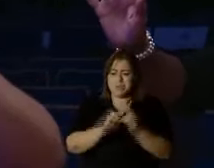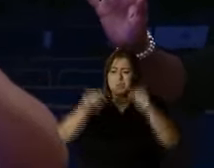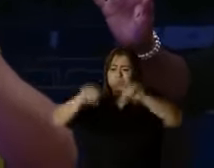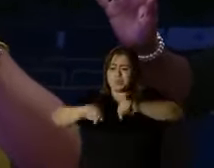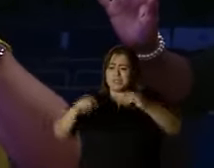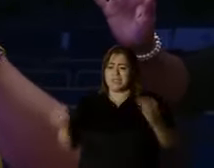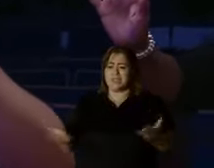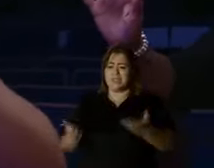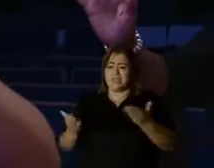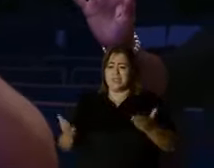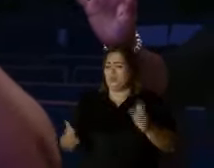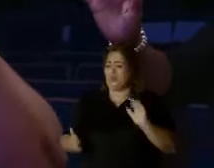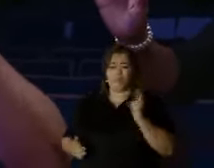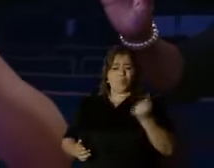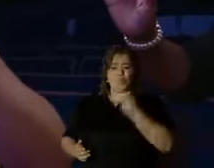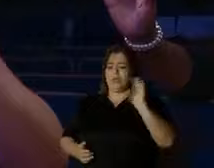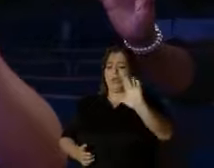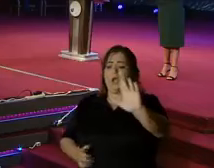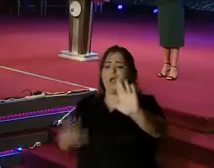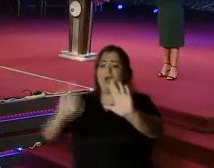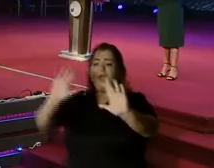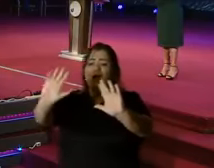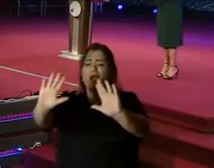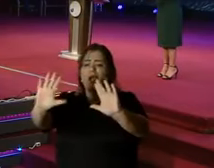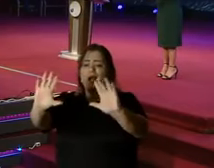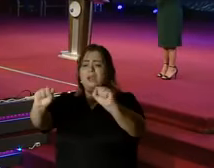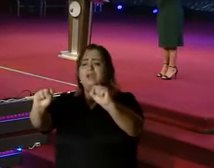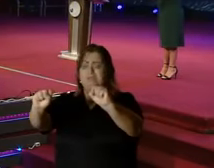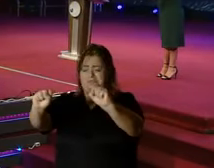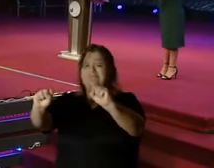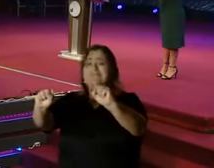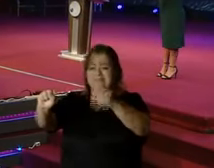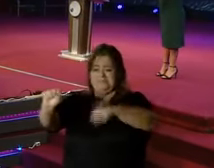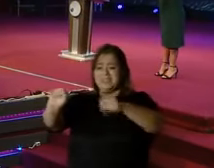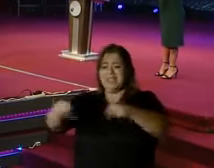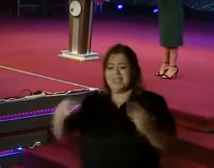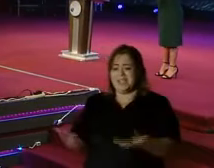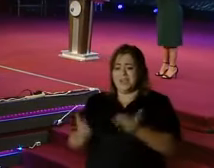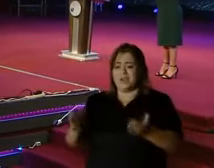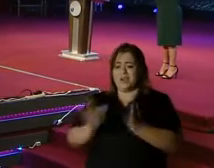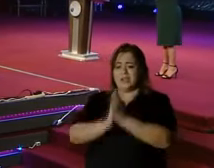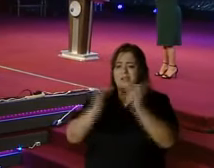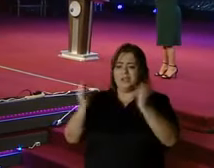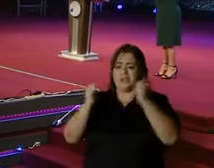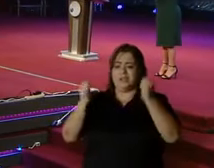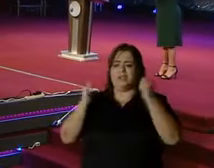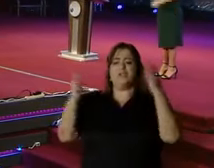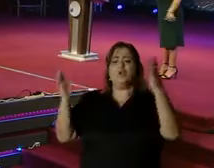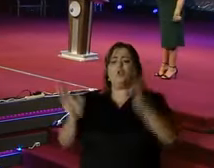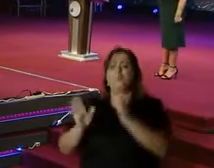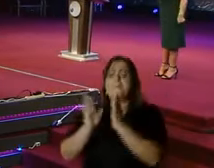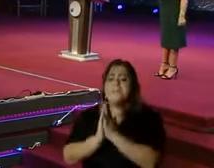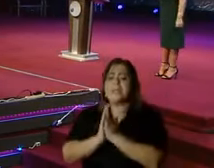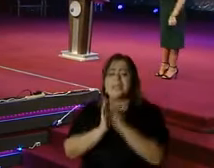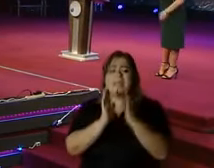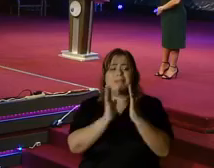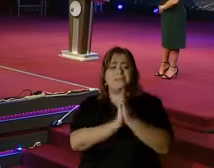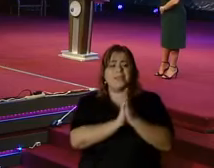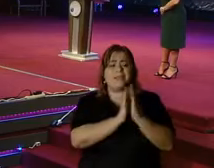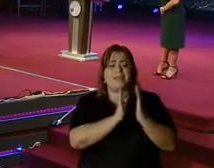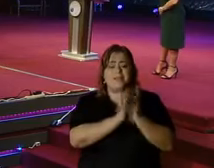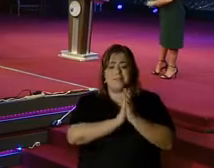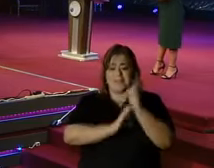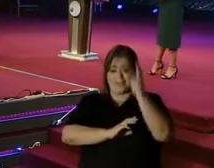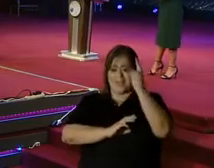Aleluya. Jesús está aquí, aleluya. Pide lo que tú quieras, pide lo